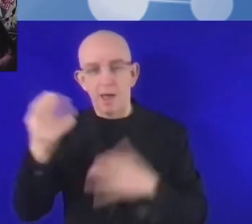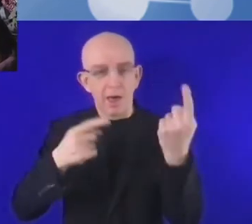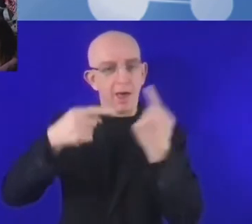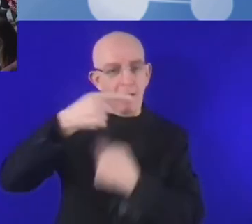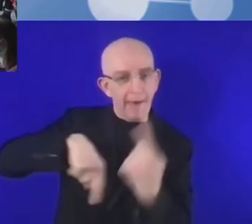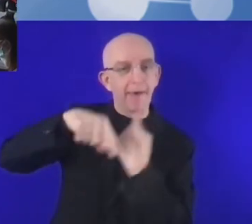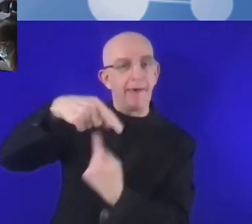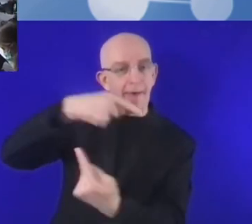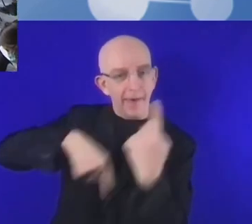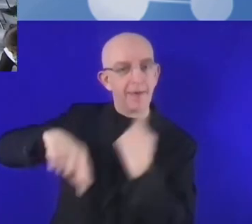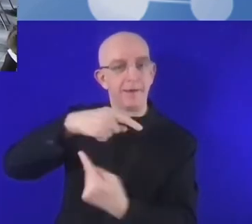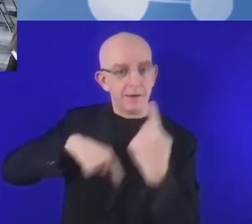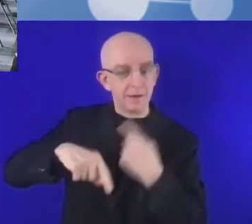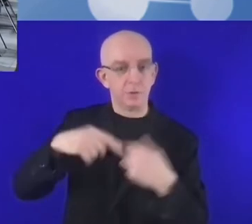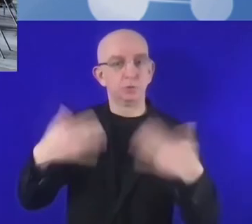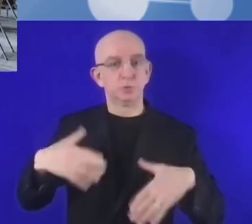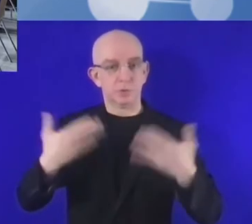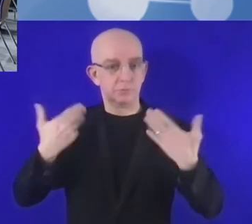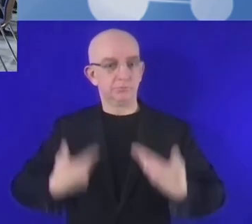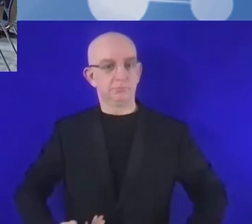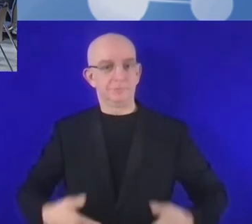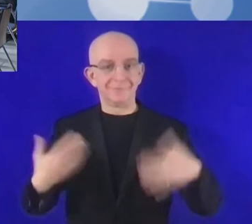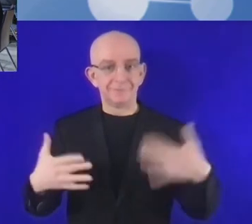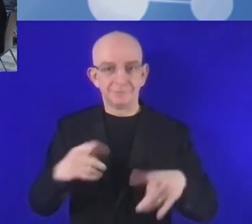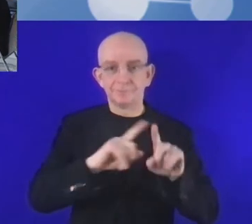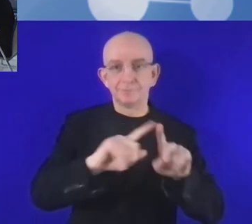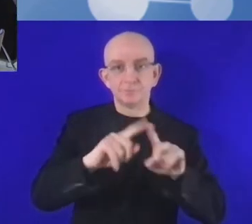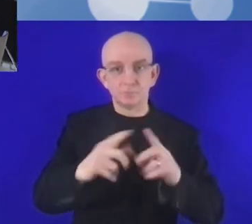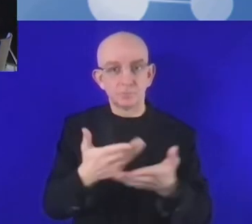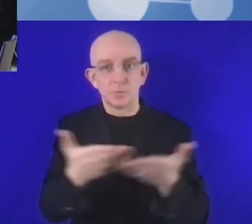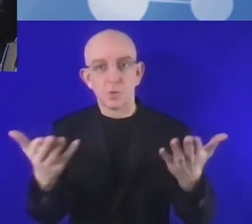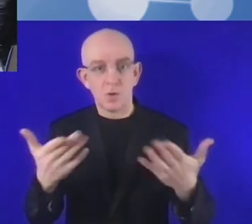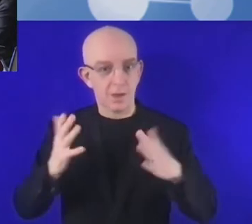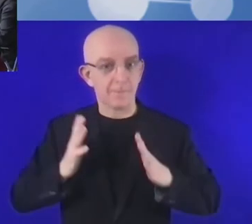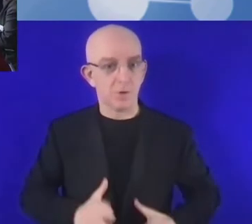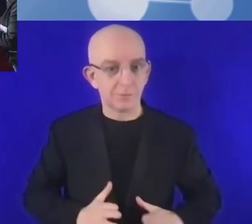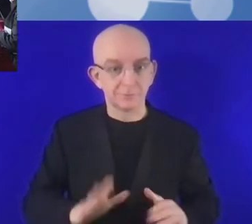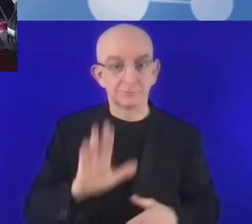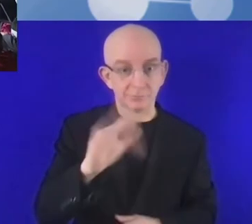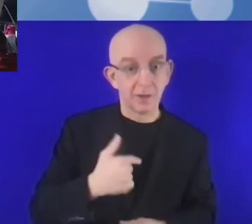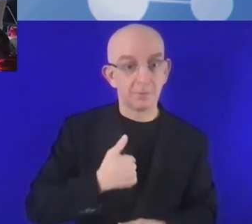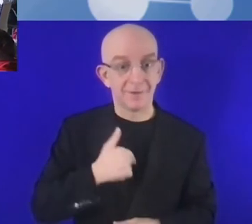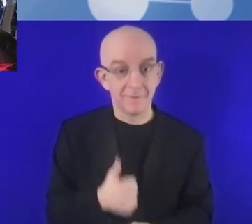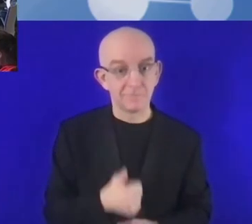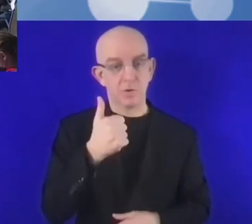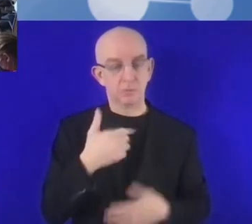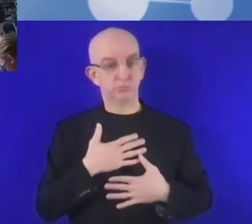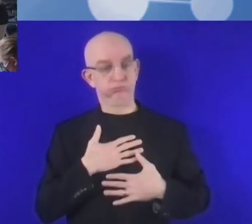otras células. Estas se cambian a través o mediante la realidad que nos